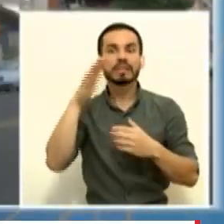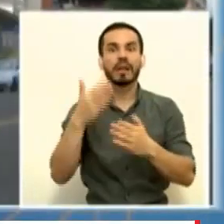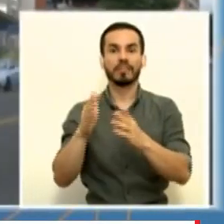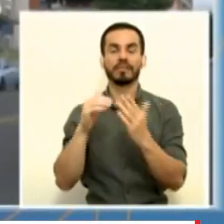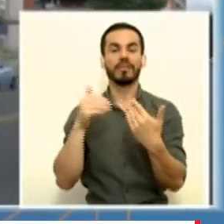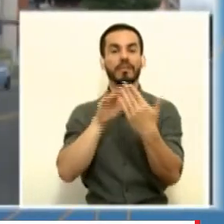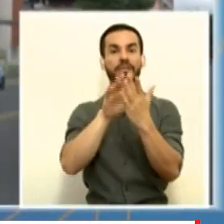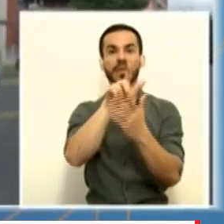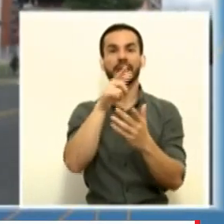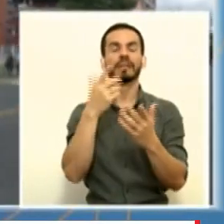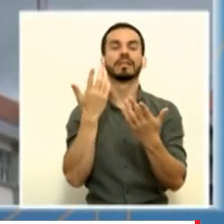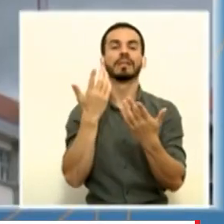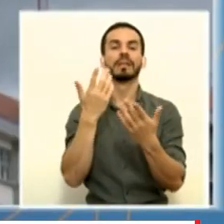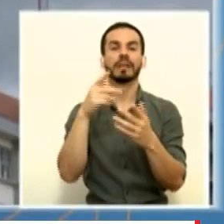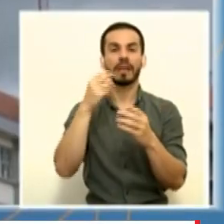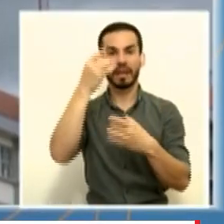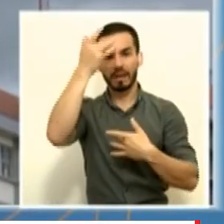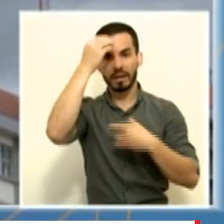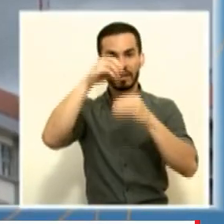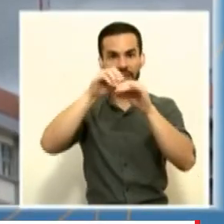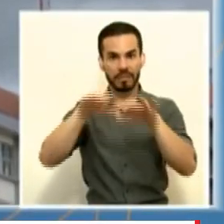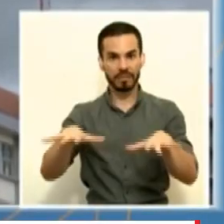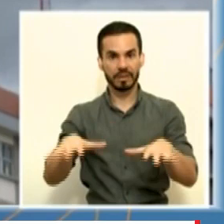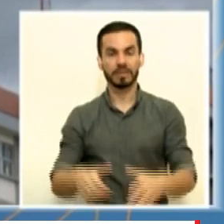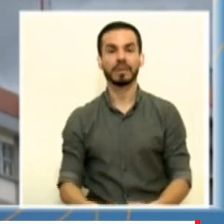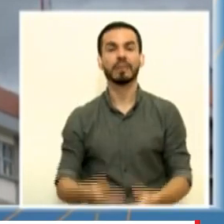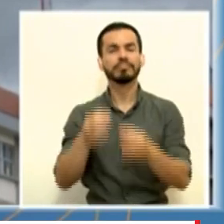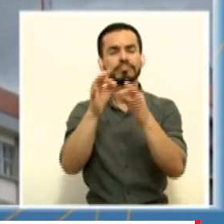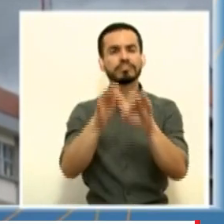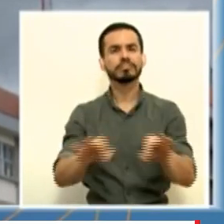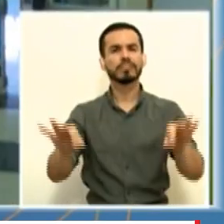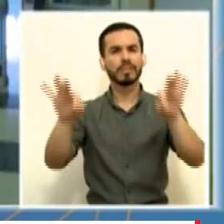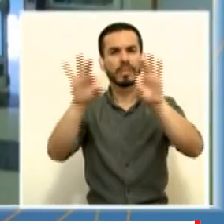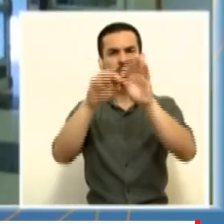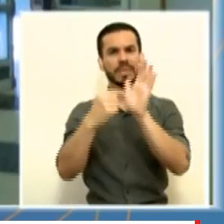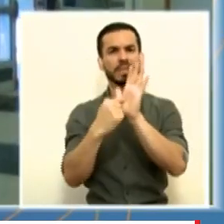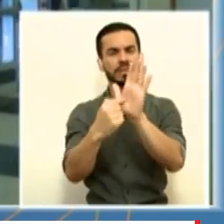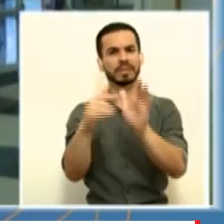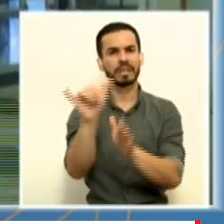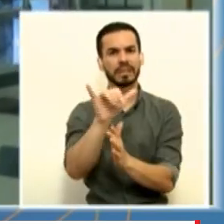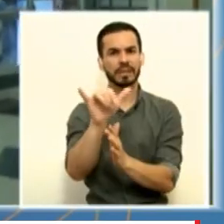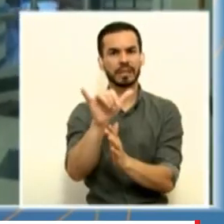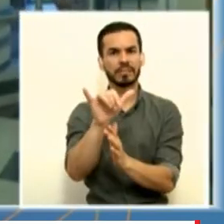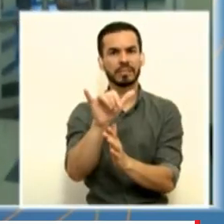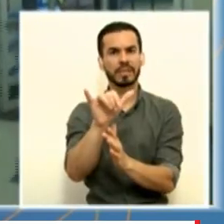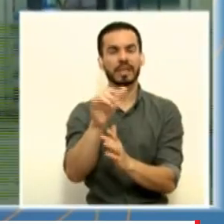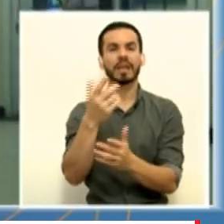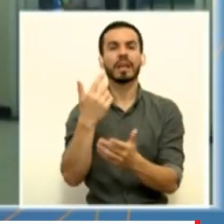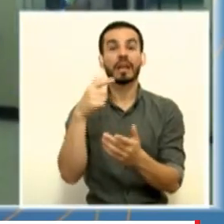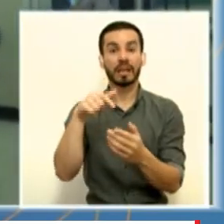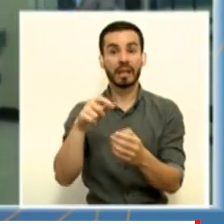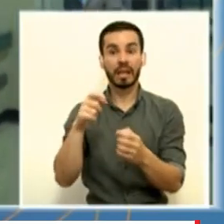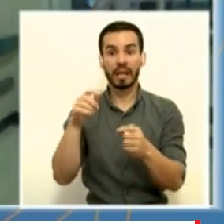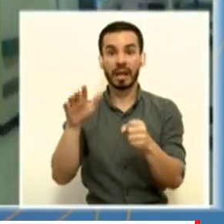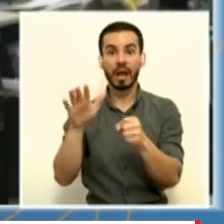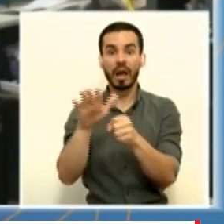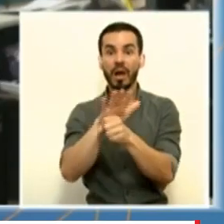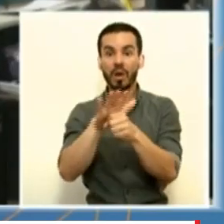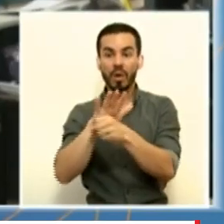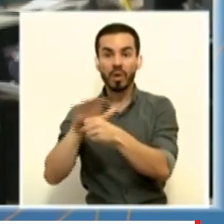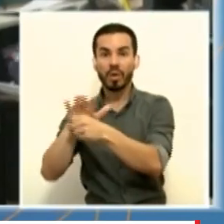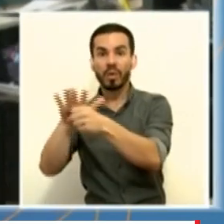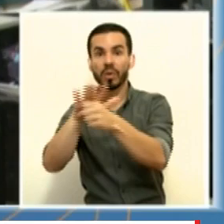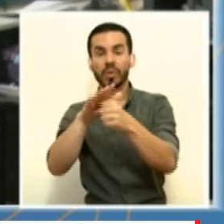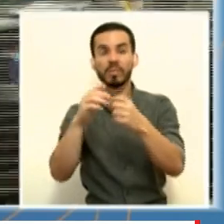de la pandemia. Entonces, importante también señalar acá que la ocupación en este momento, como les